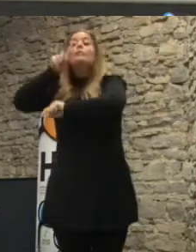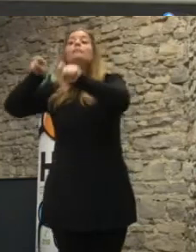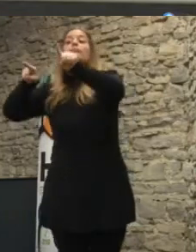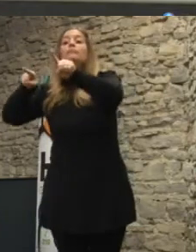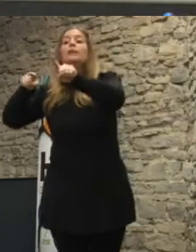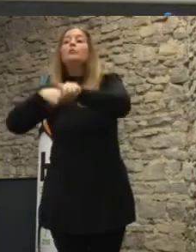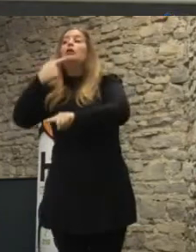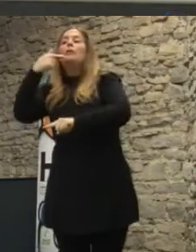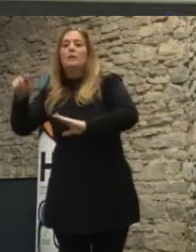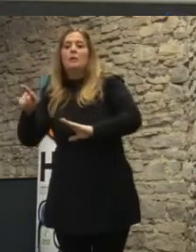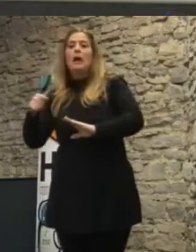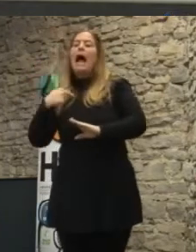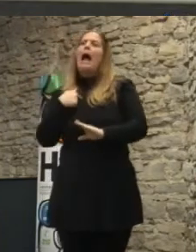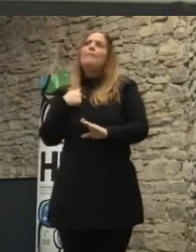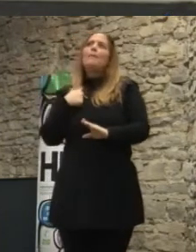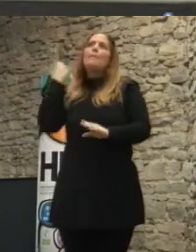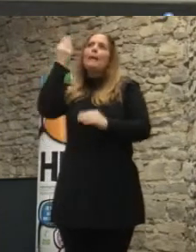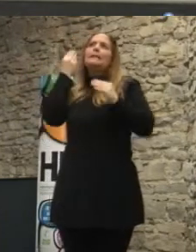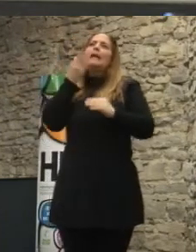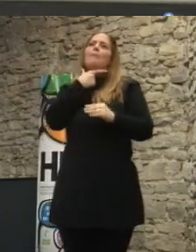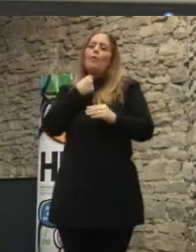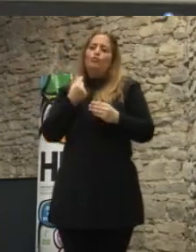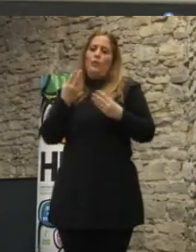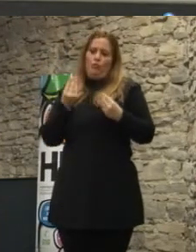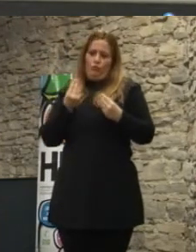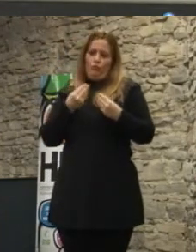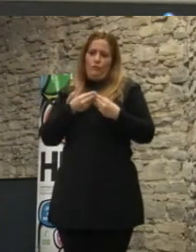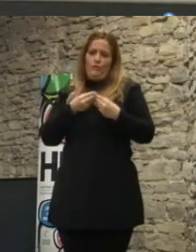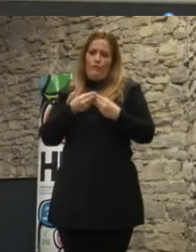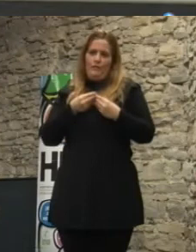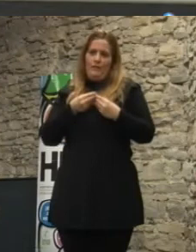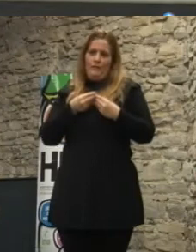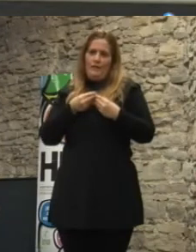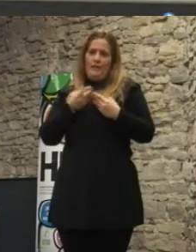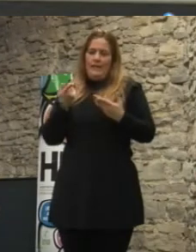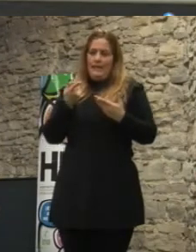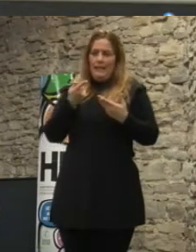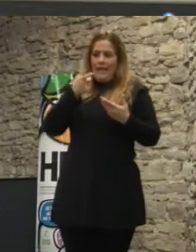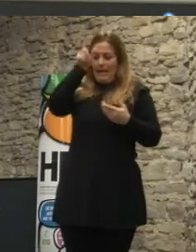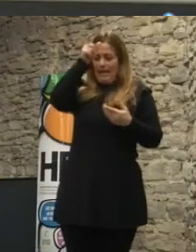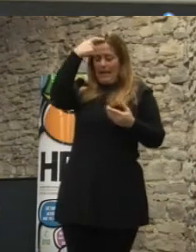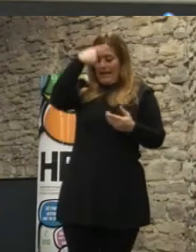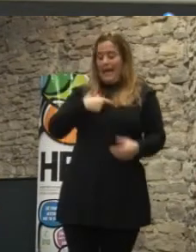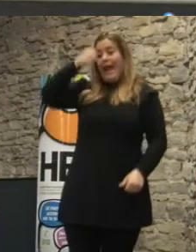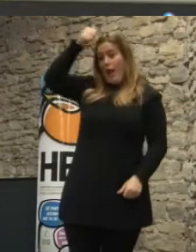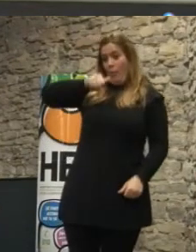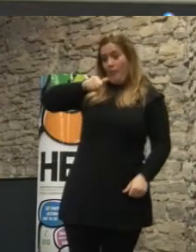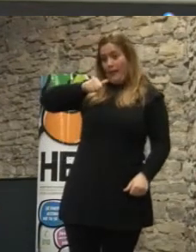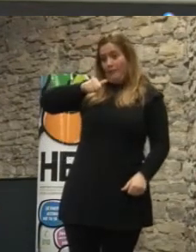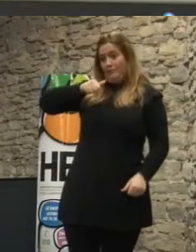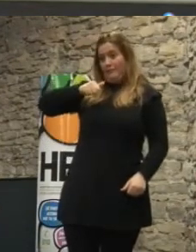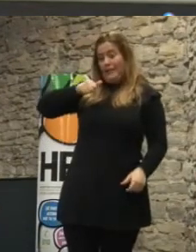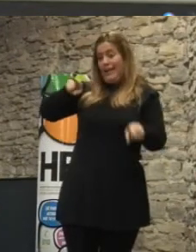mucho pensar en que el hombre, siendo un animal social, un animal político,